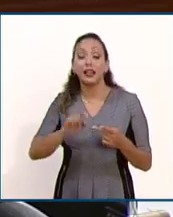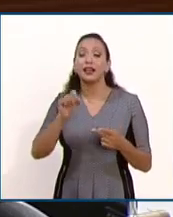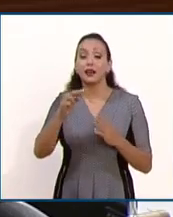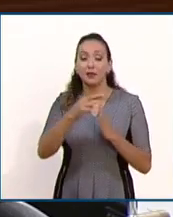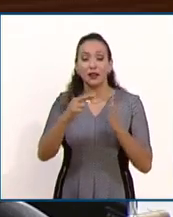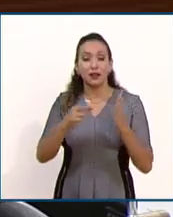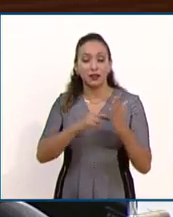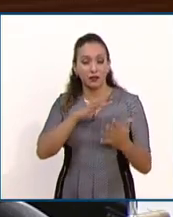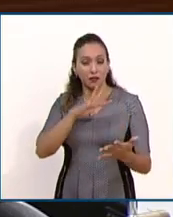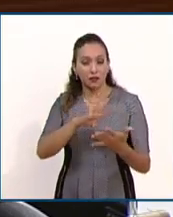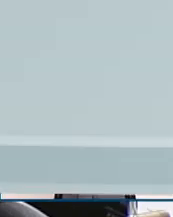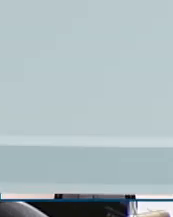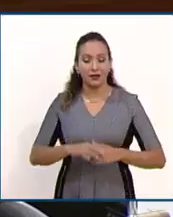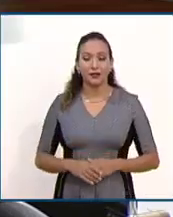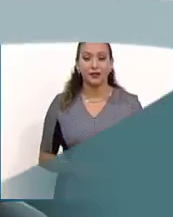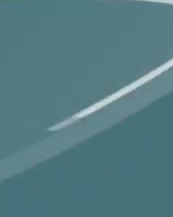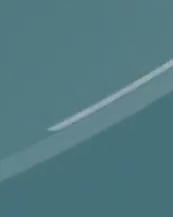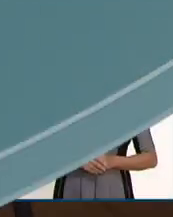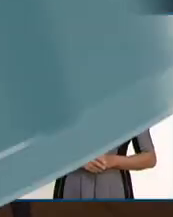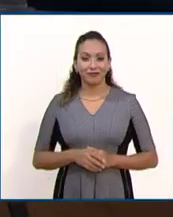Federal.